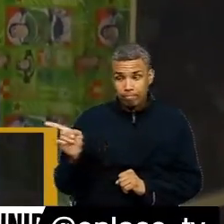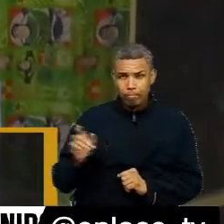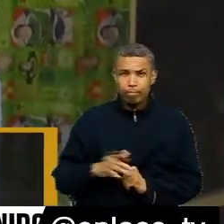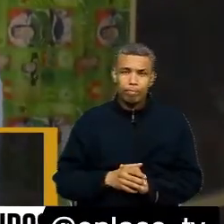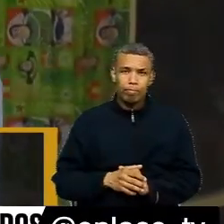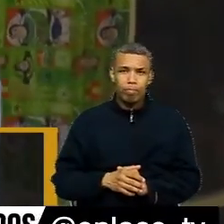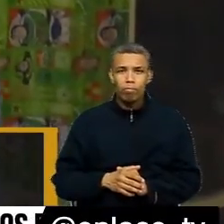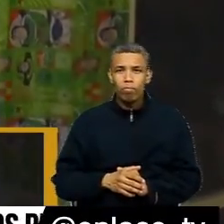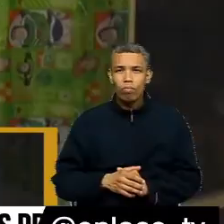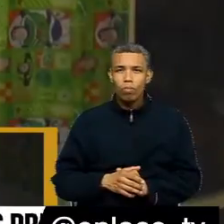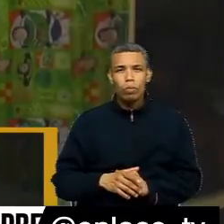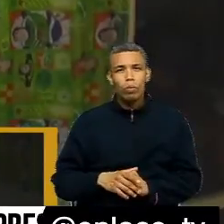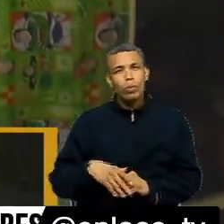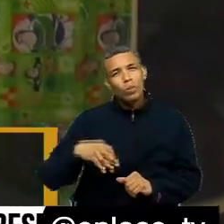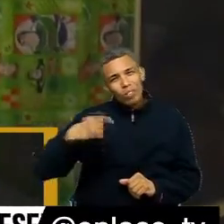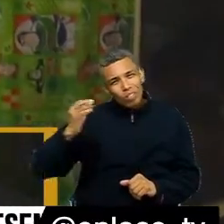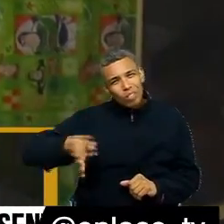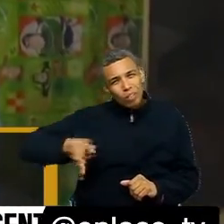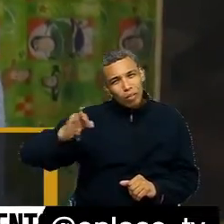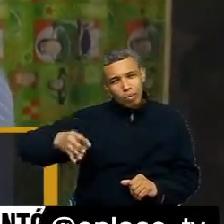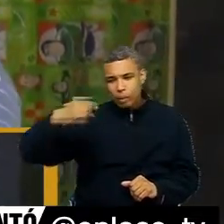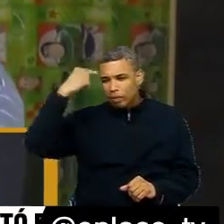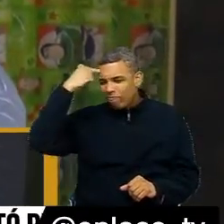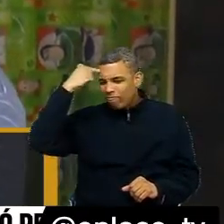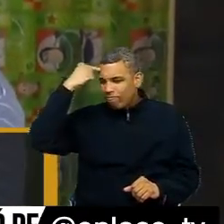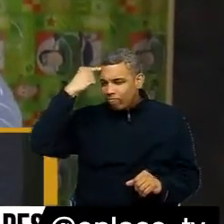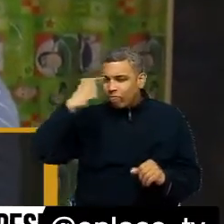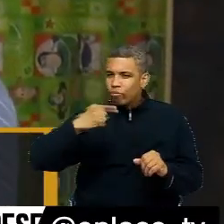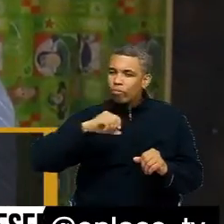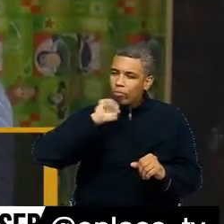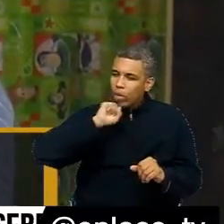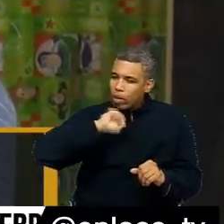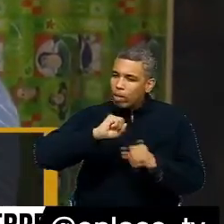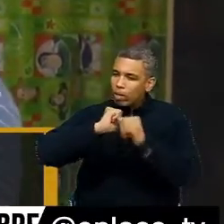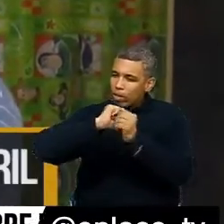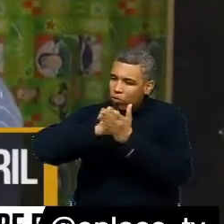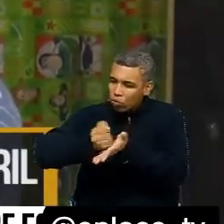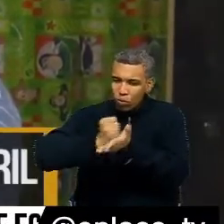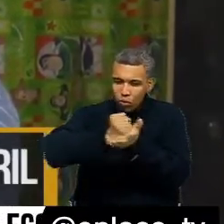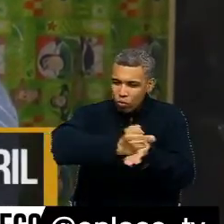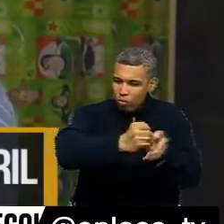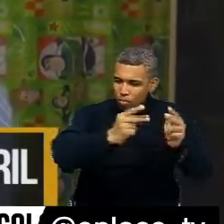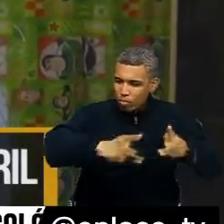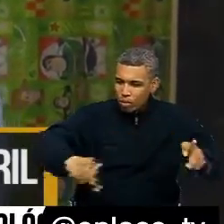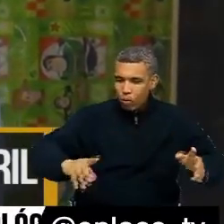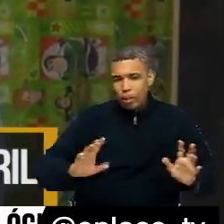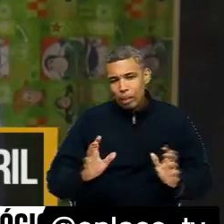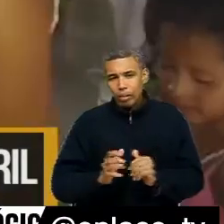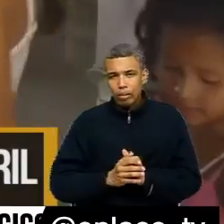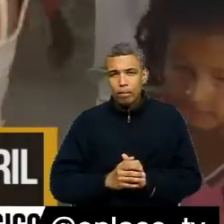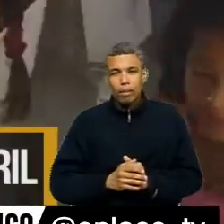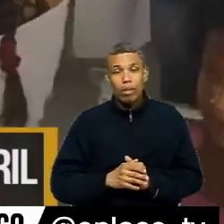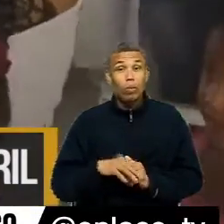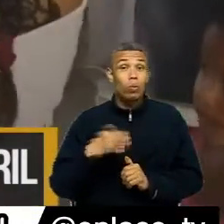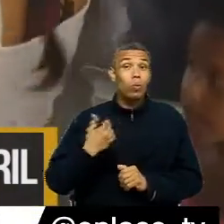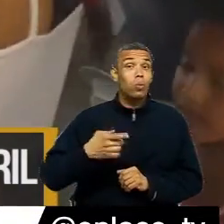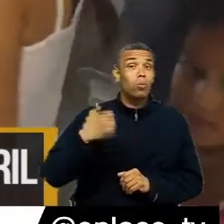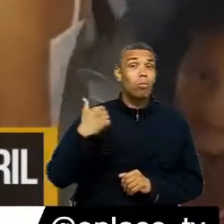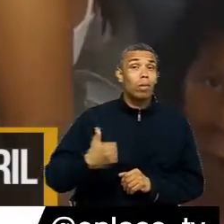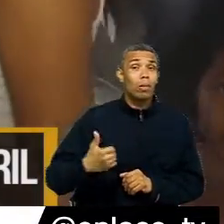estado pensando en la comunidad de Barranca y tuve la fortuna de encontrar una pareja que en